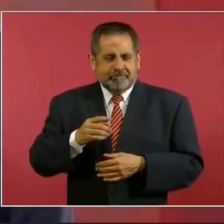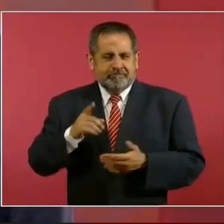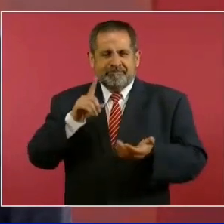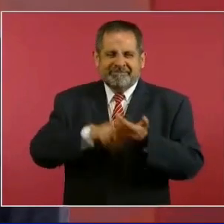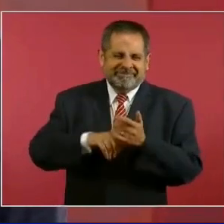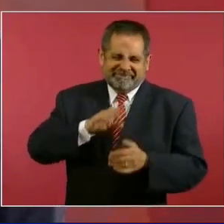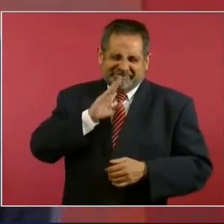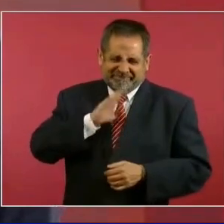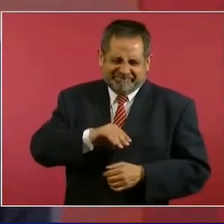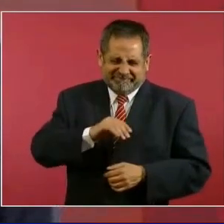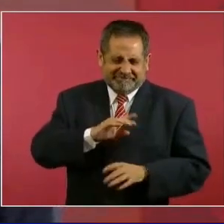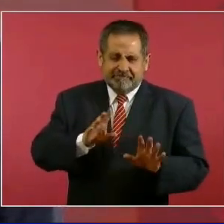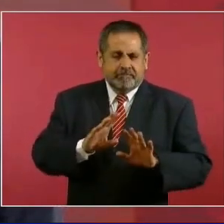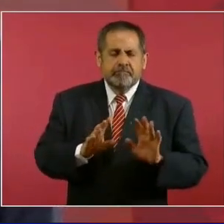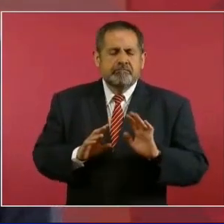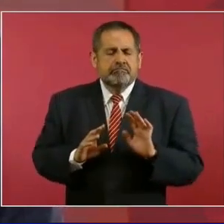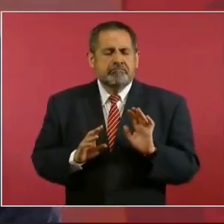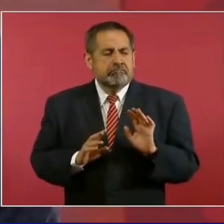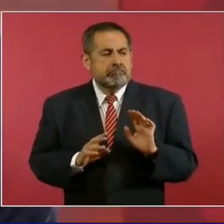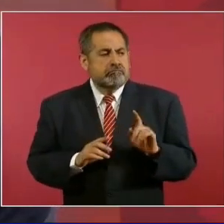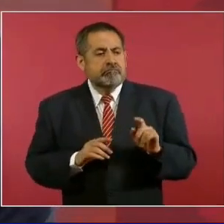y no previo acuerdo con